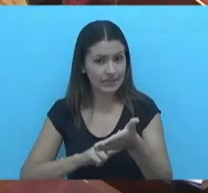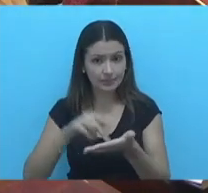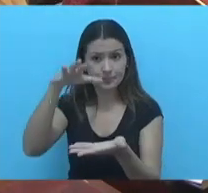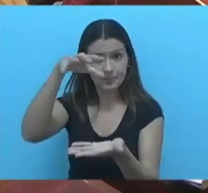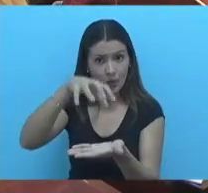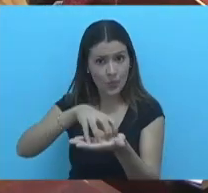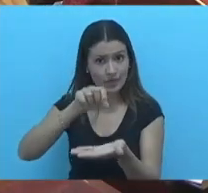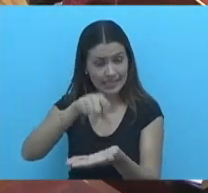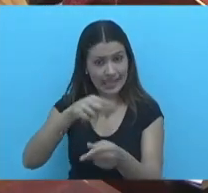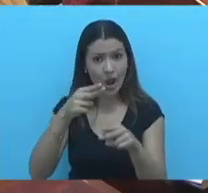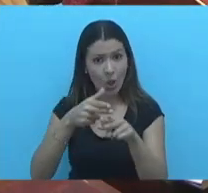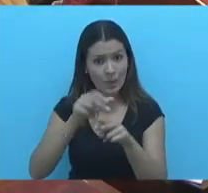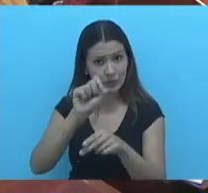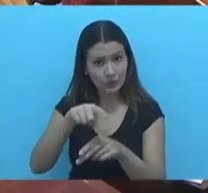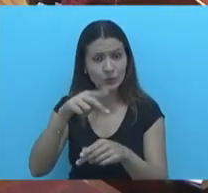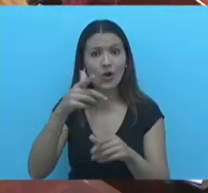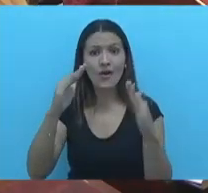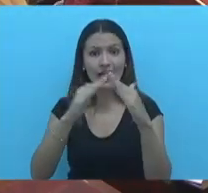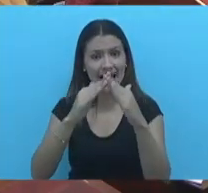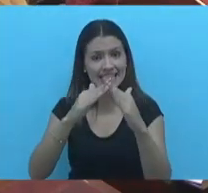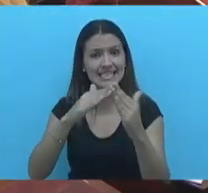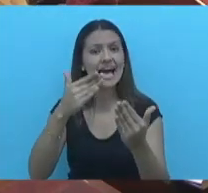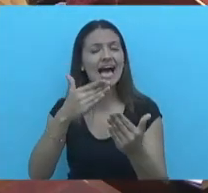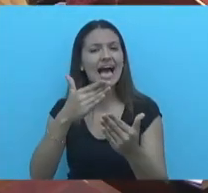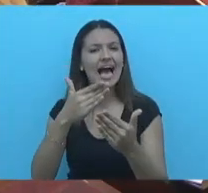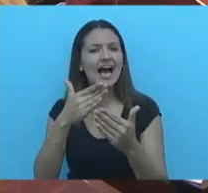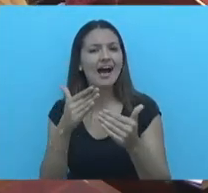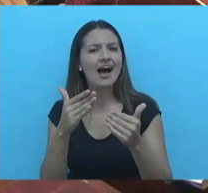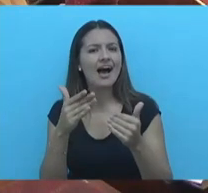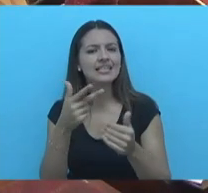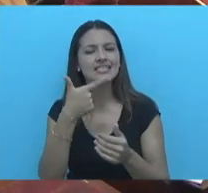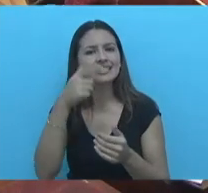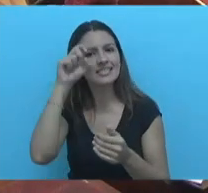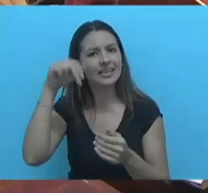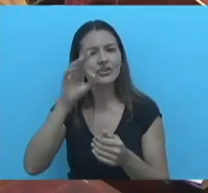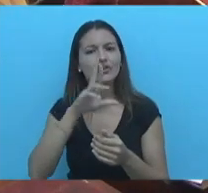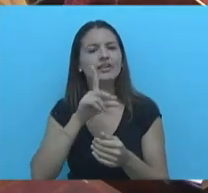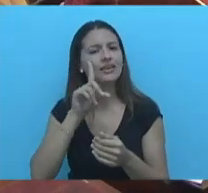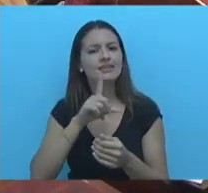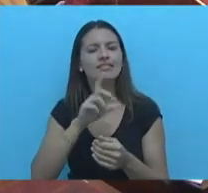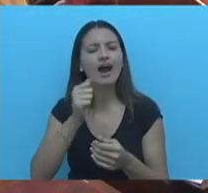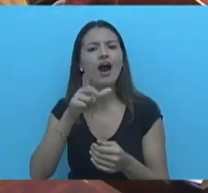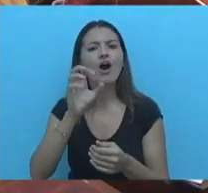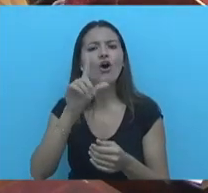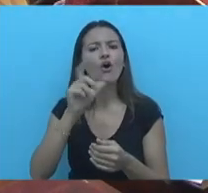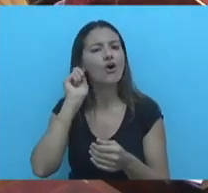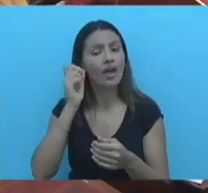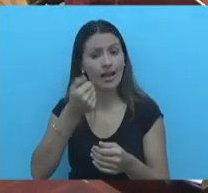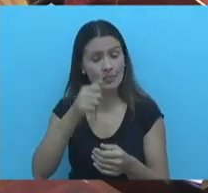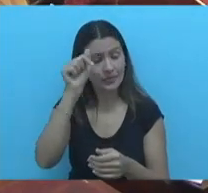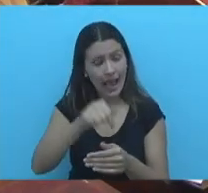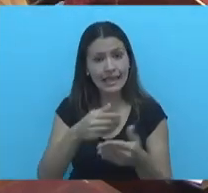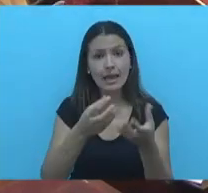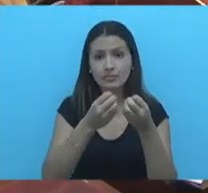se denominarán la Casa de la Señorita Olga. Serán utilizados por el Ministerio de Educación de la provincia y destinados al funcionamiento de un